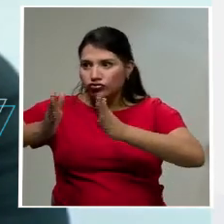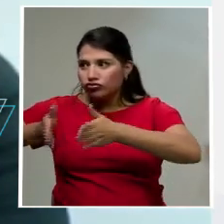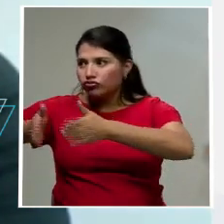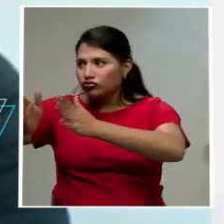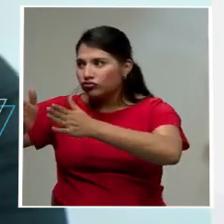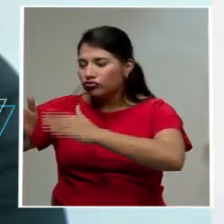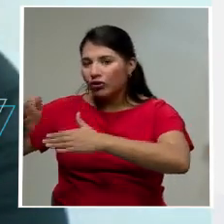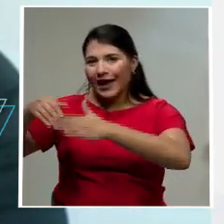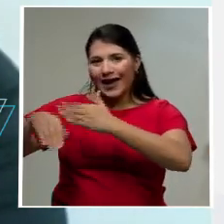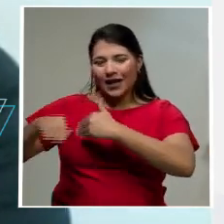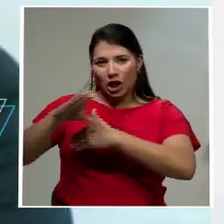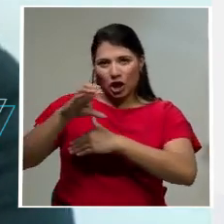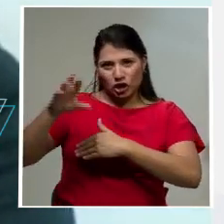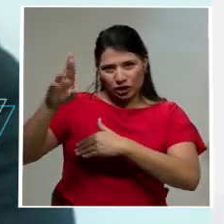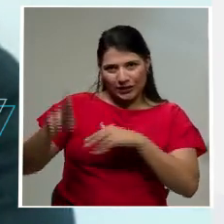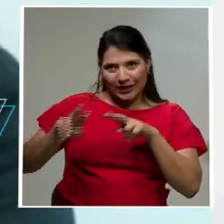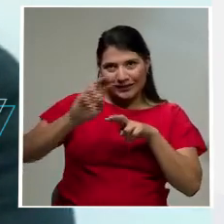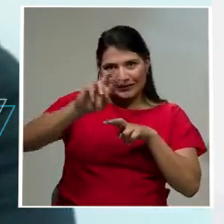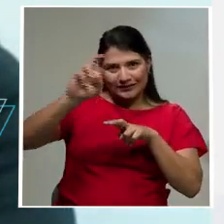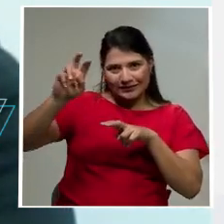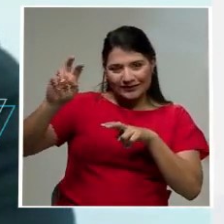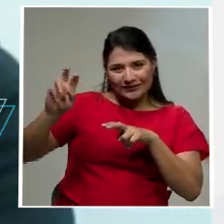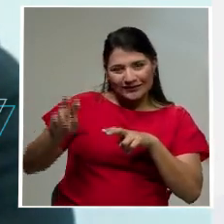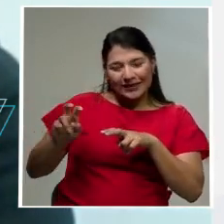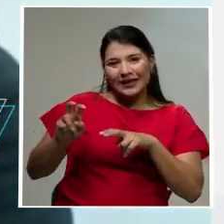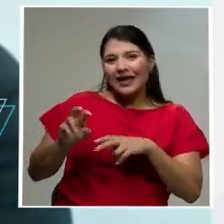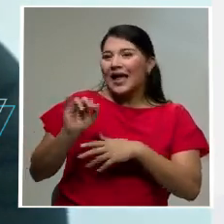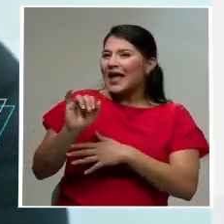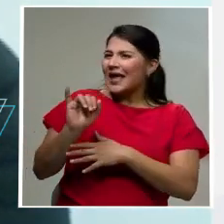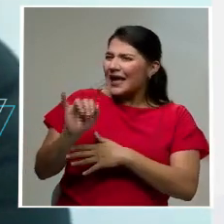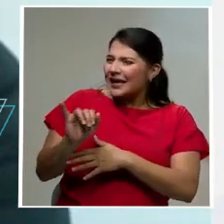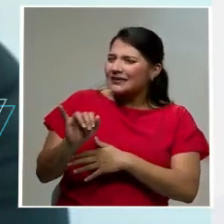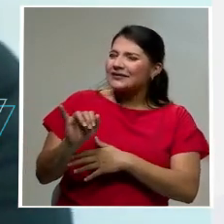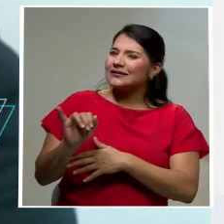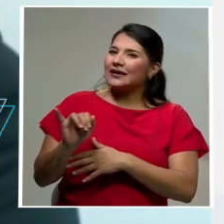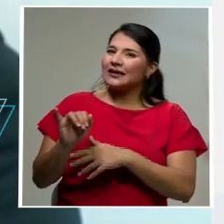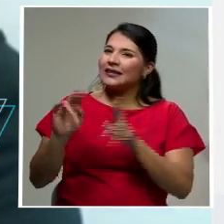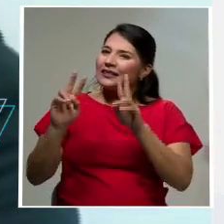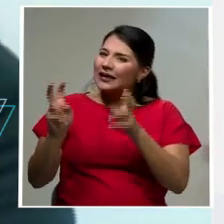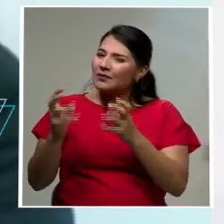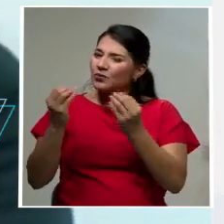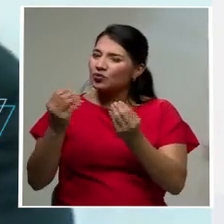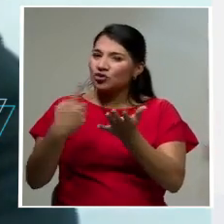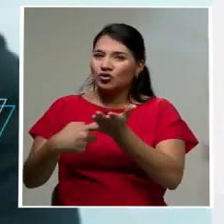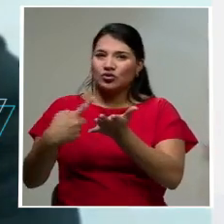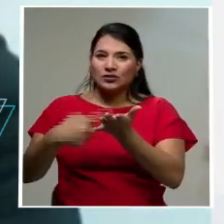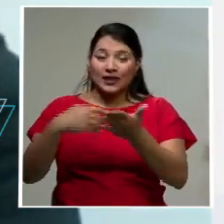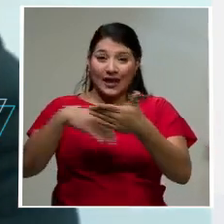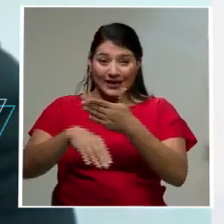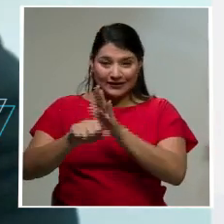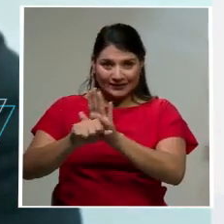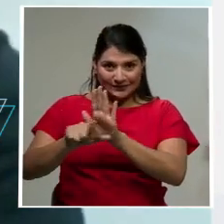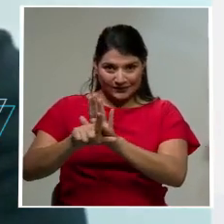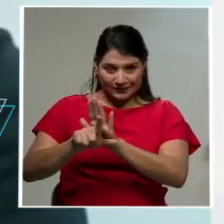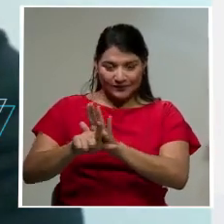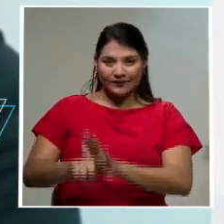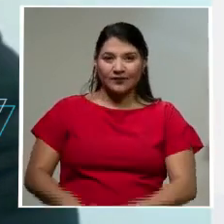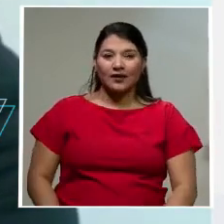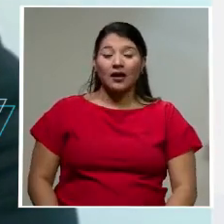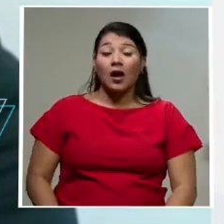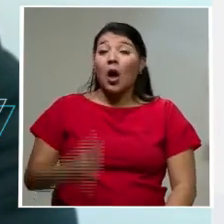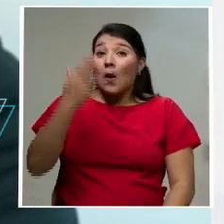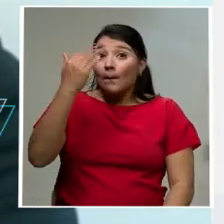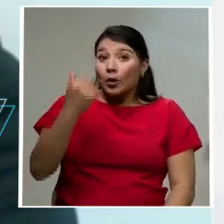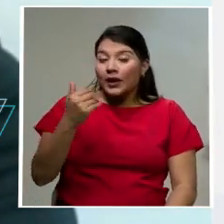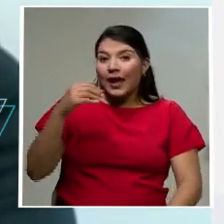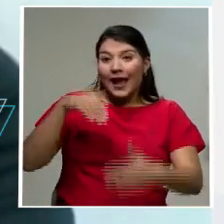país, ha sido tema de discusión en la Asamblea Legislativa. Habían expedientes en